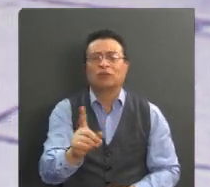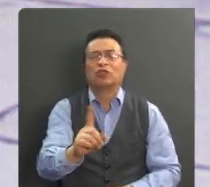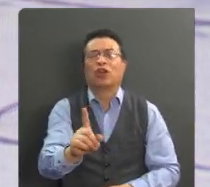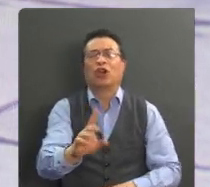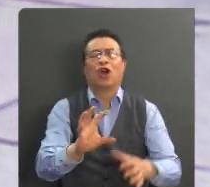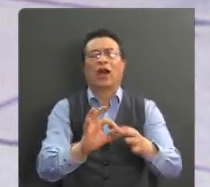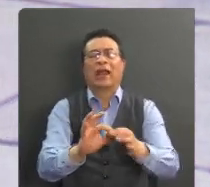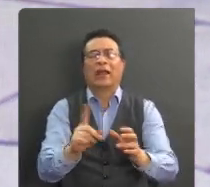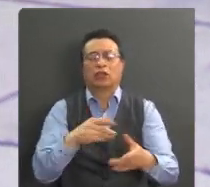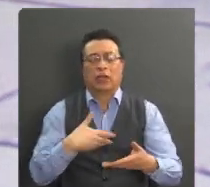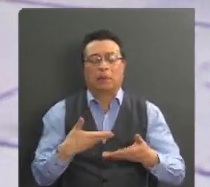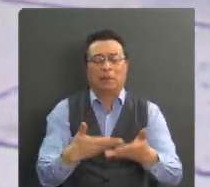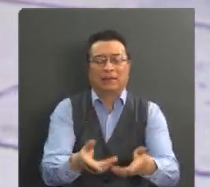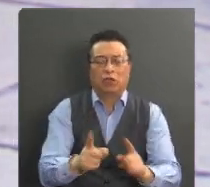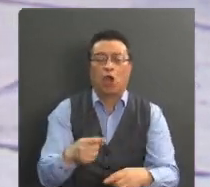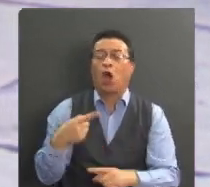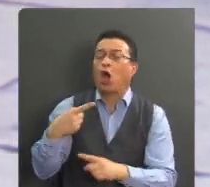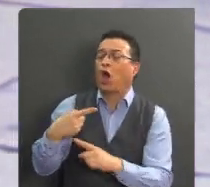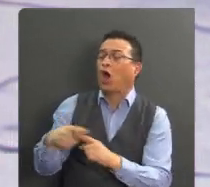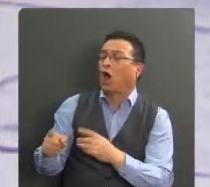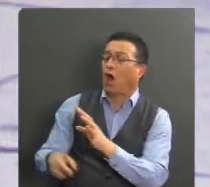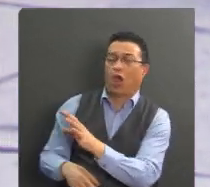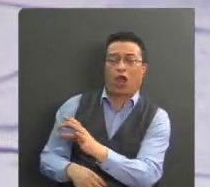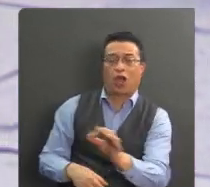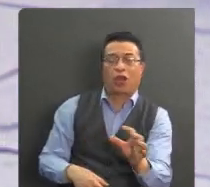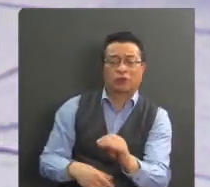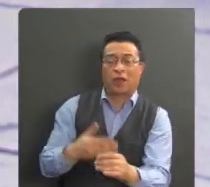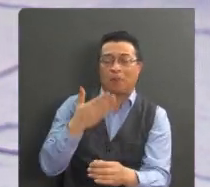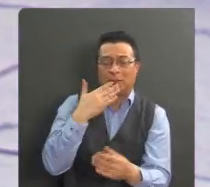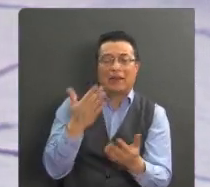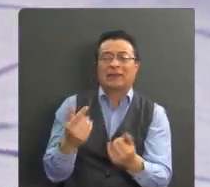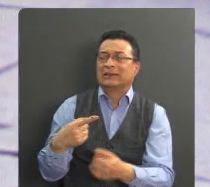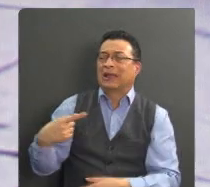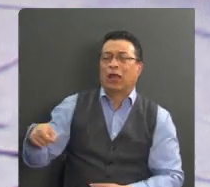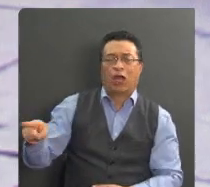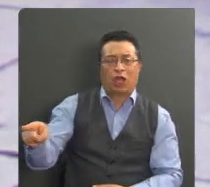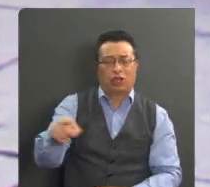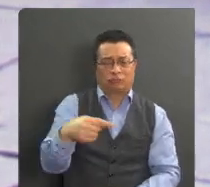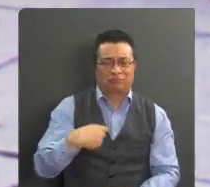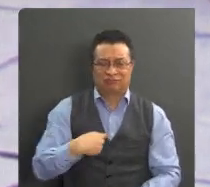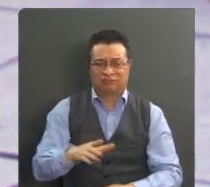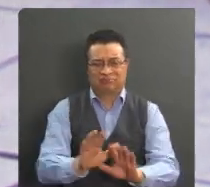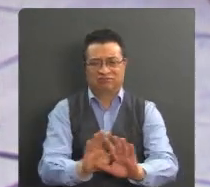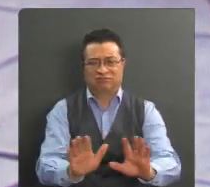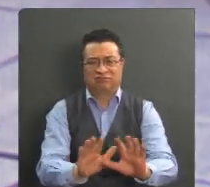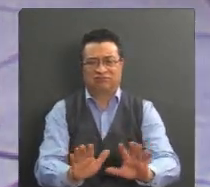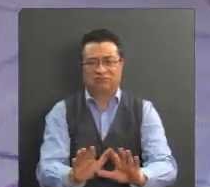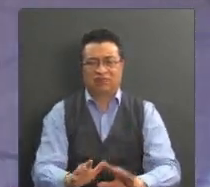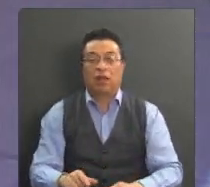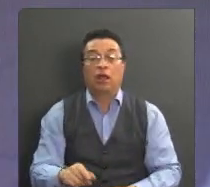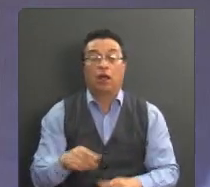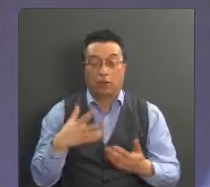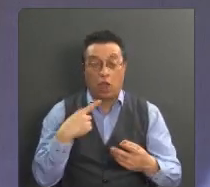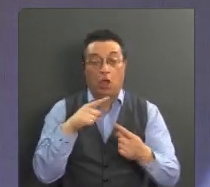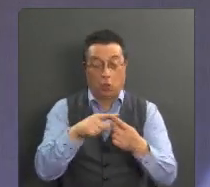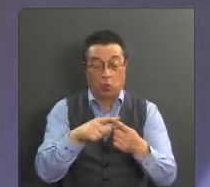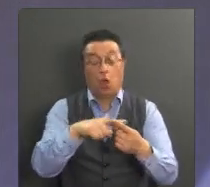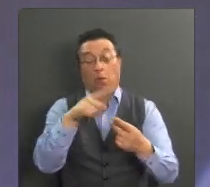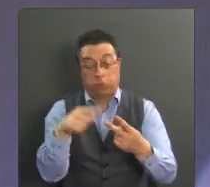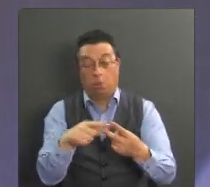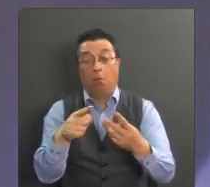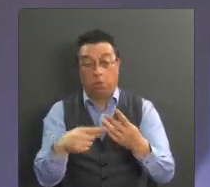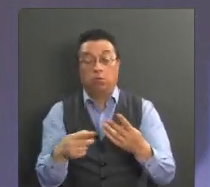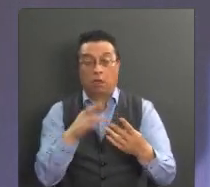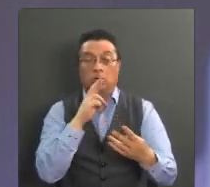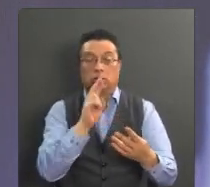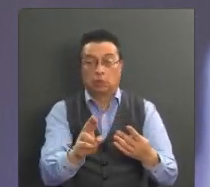inviten, inviten a otra persona que lo estime más necesario. Pero esto, bueno, ha generado, como decíamos, un efecto dominó y cada una de las respuestas